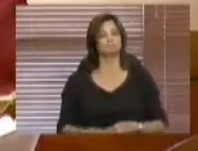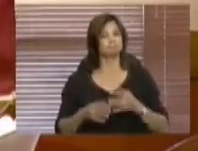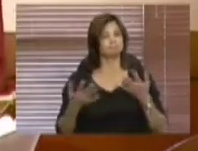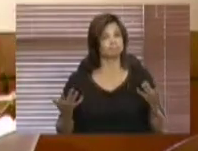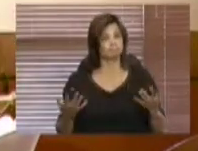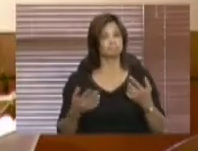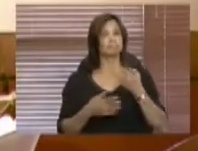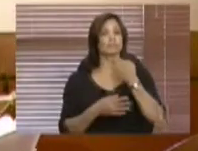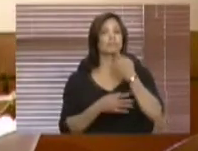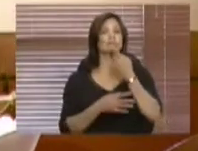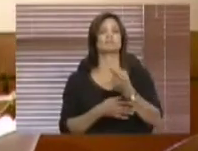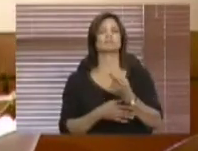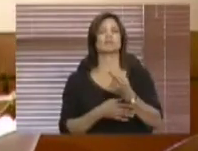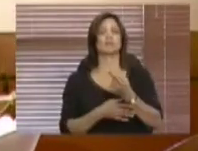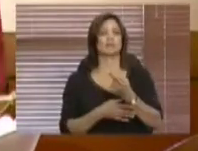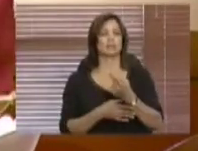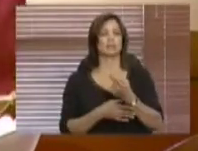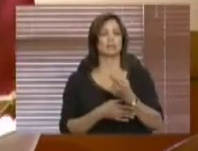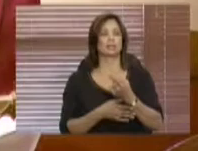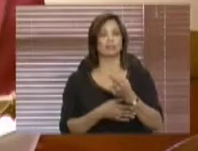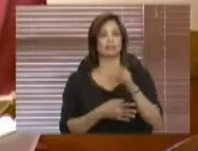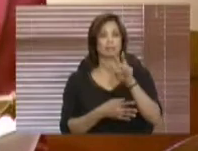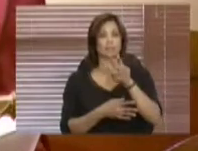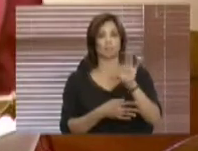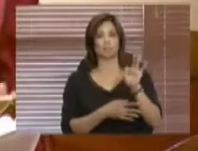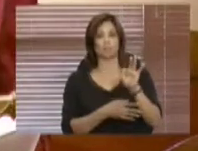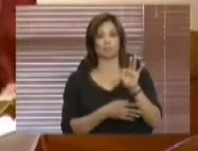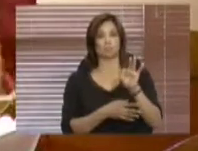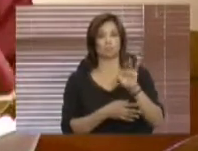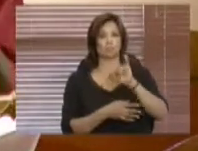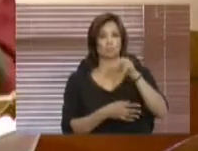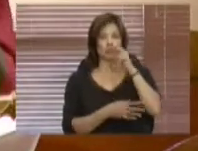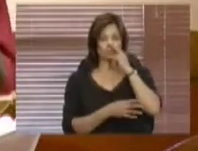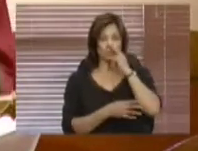lo decía el 29 de